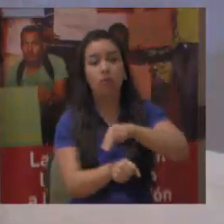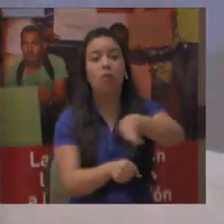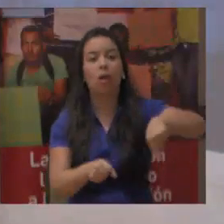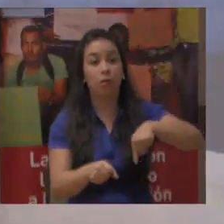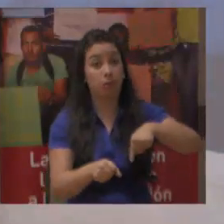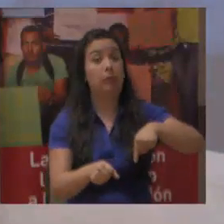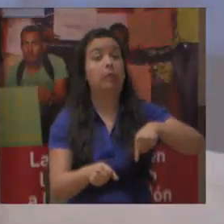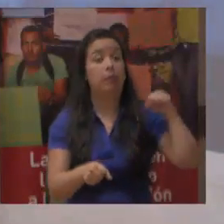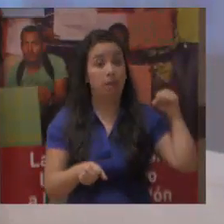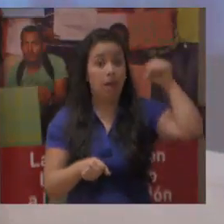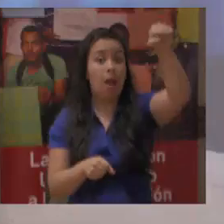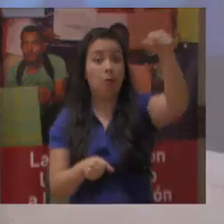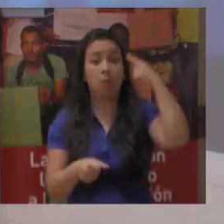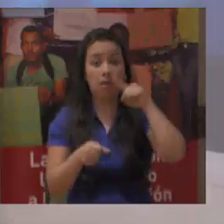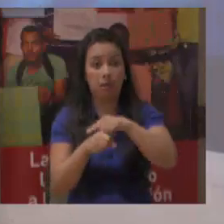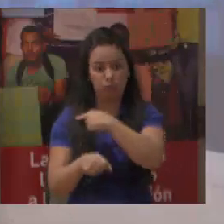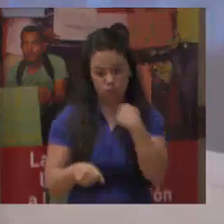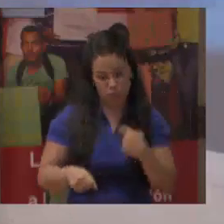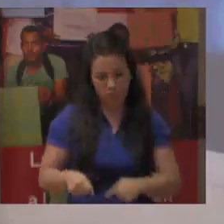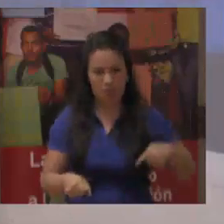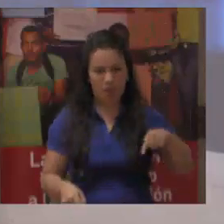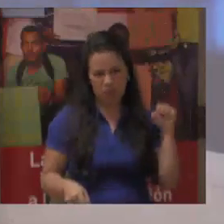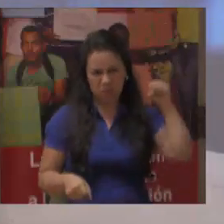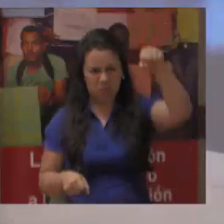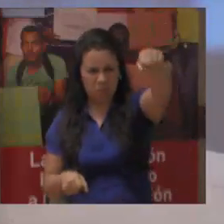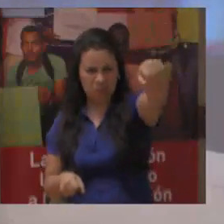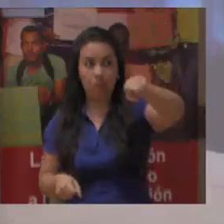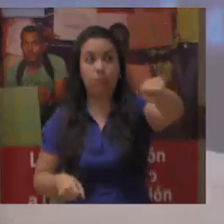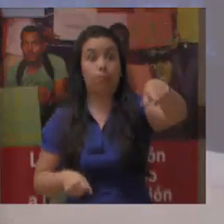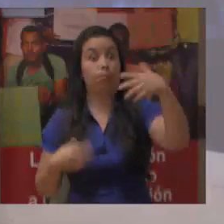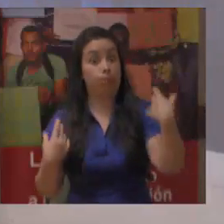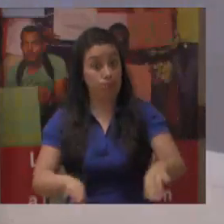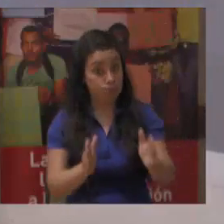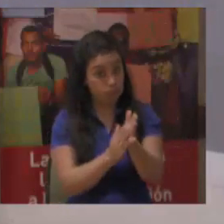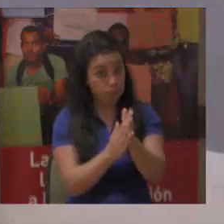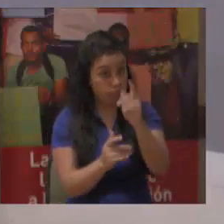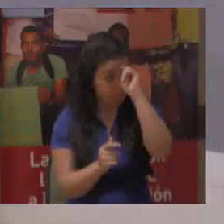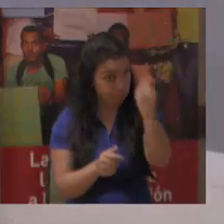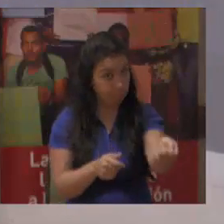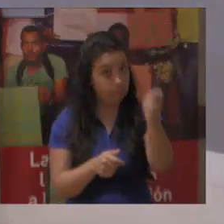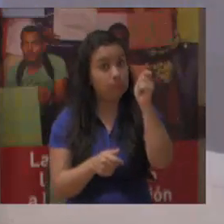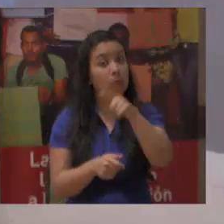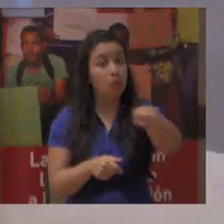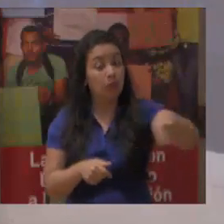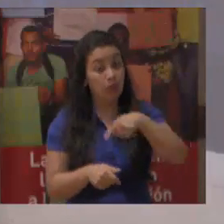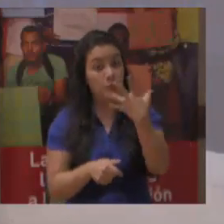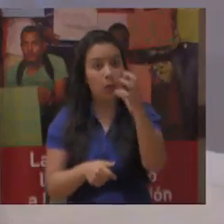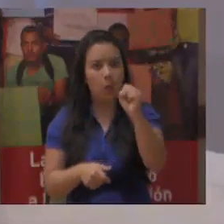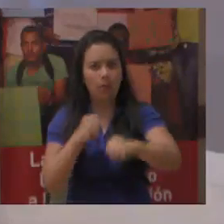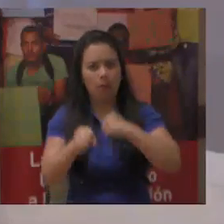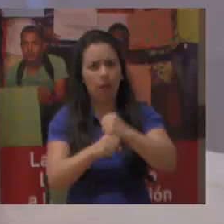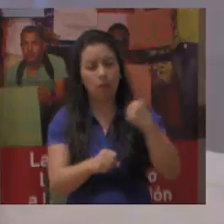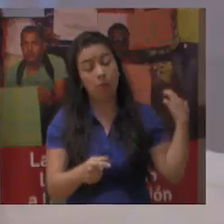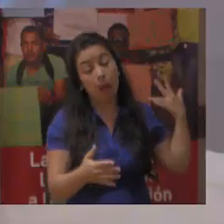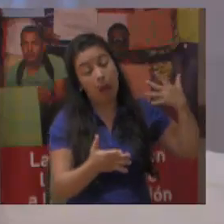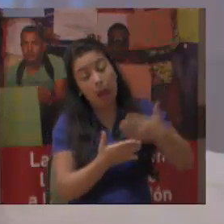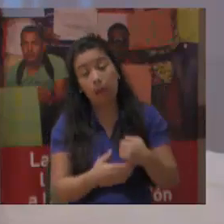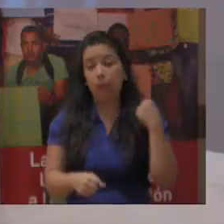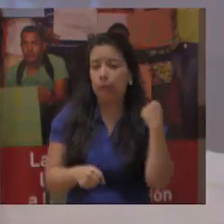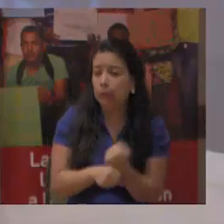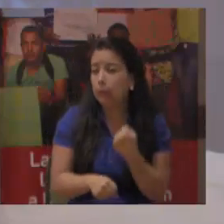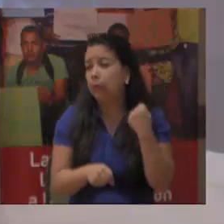unos superhéroes, porque además de haber y de continuar durante 50 años o muchos años más